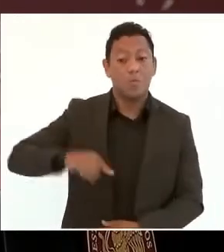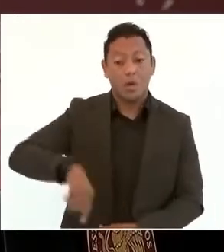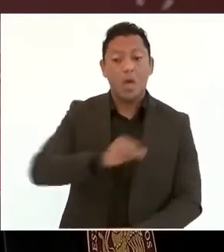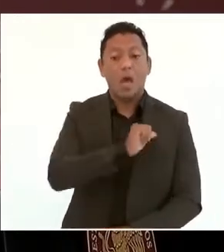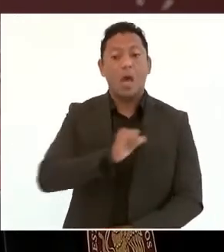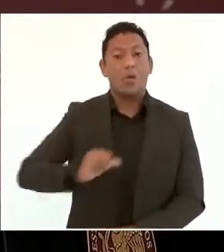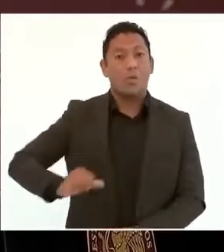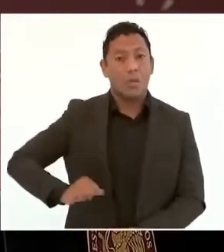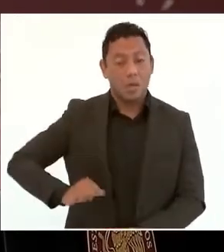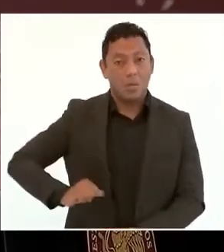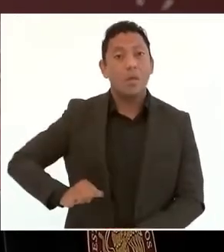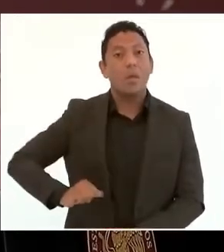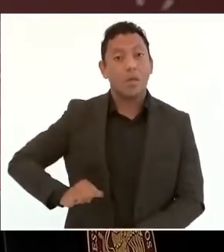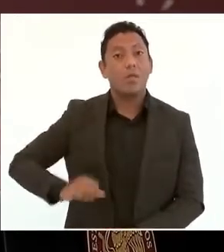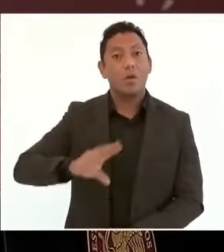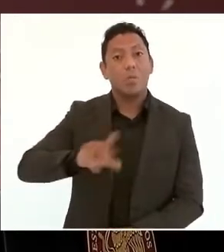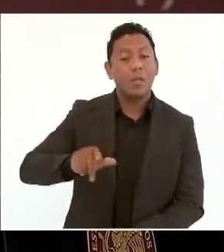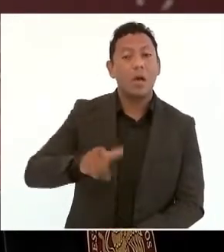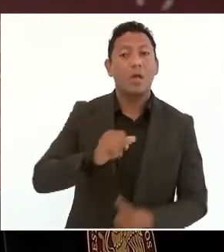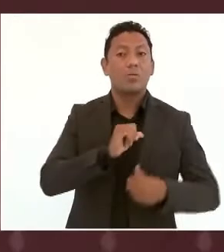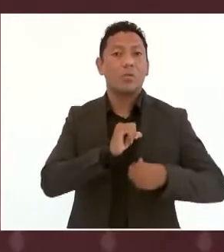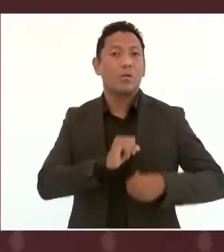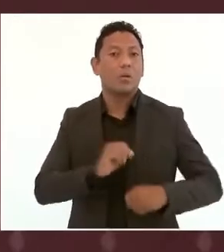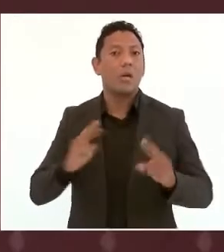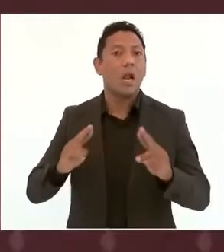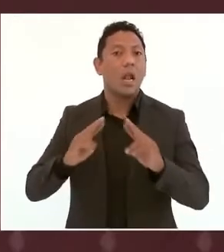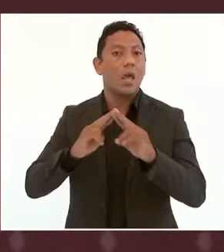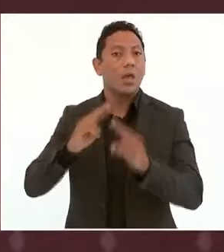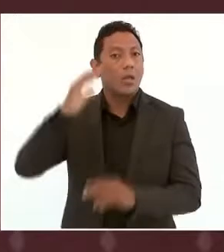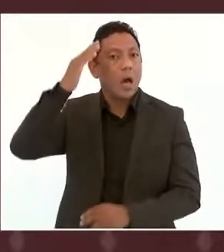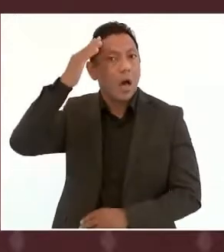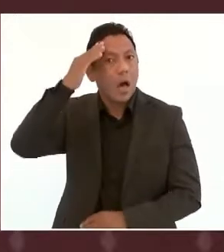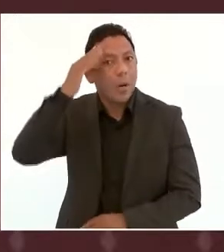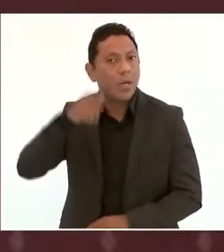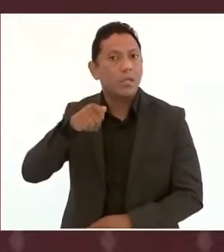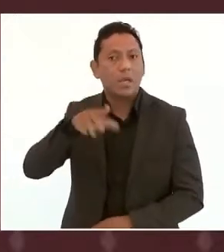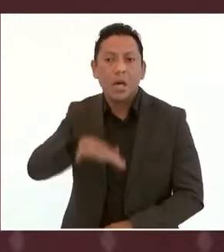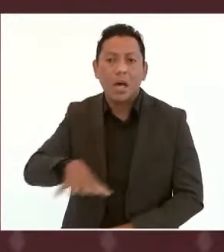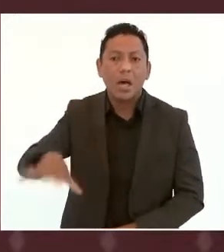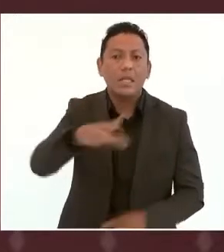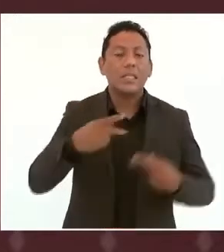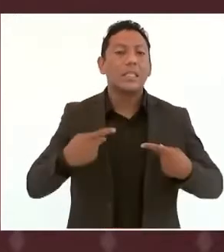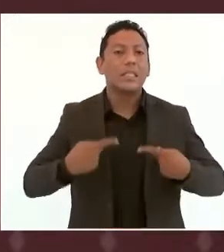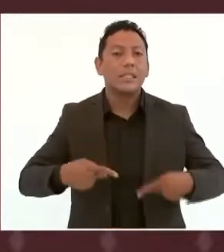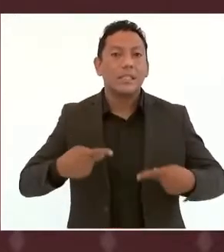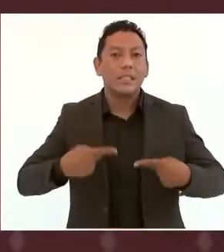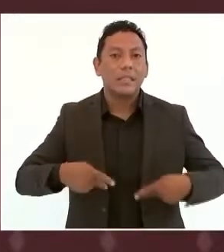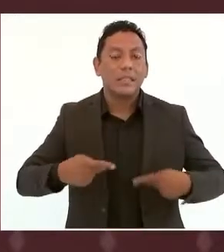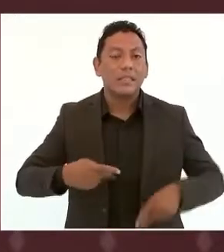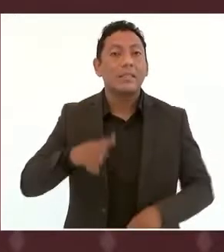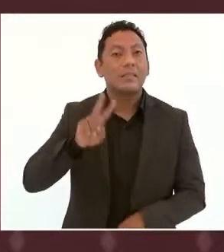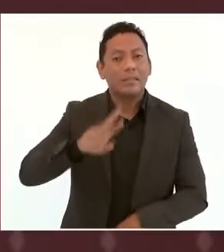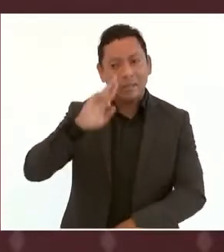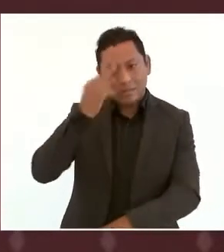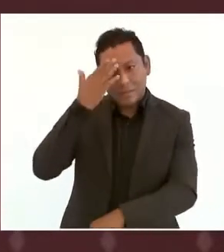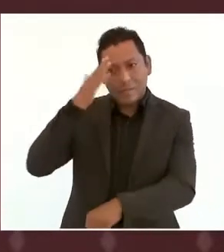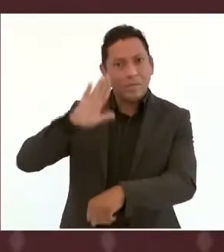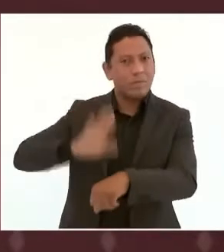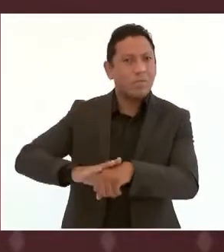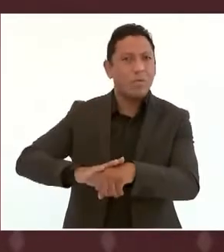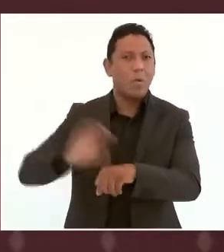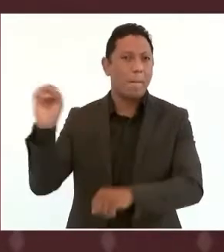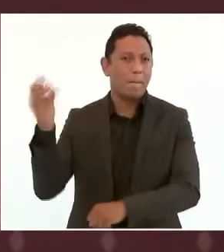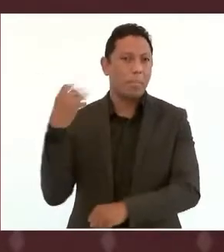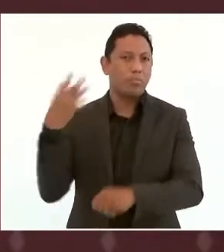Comitán, de sus clérigos, de sus ciudadanos, de celebrar una